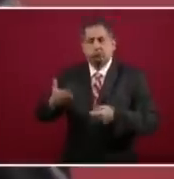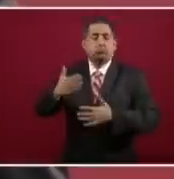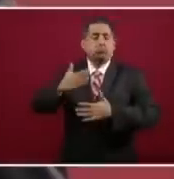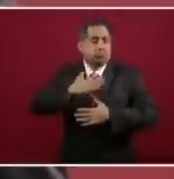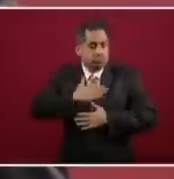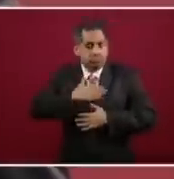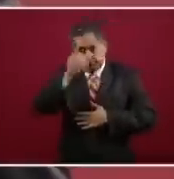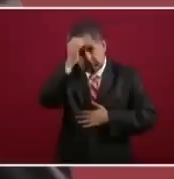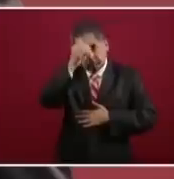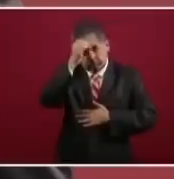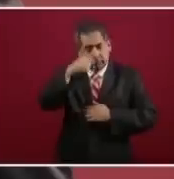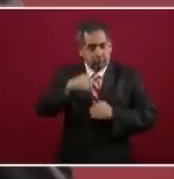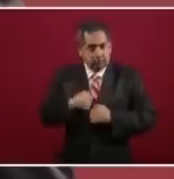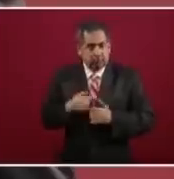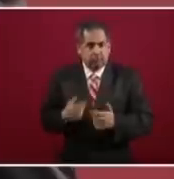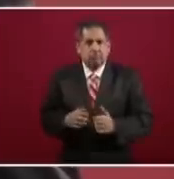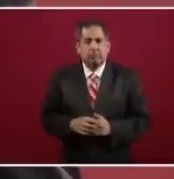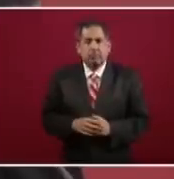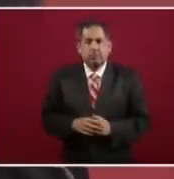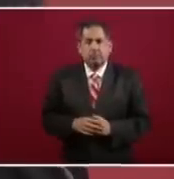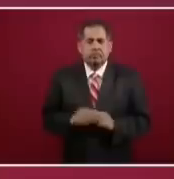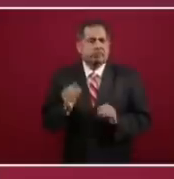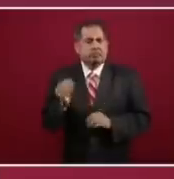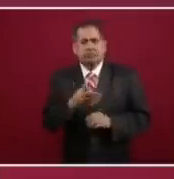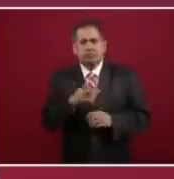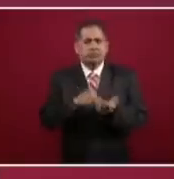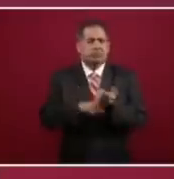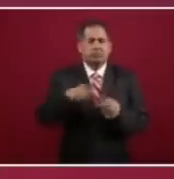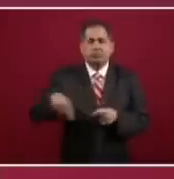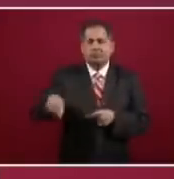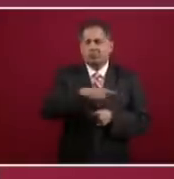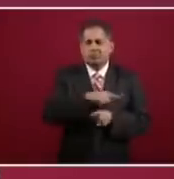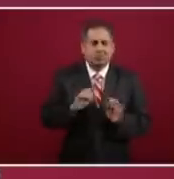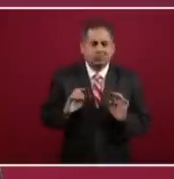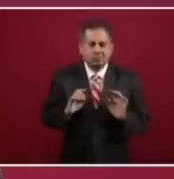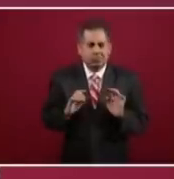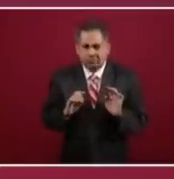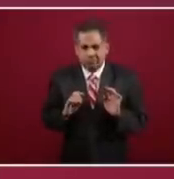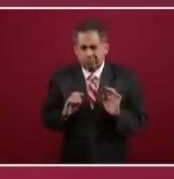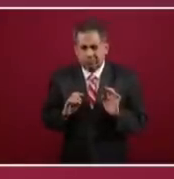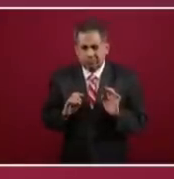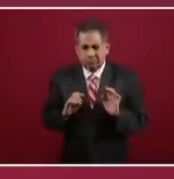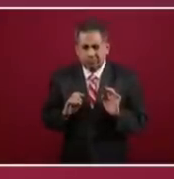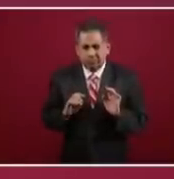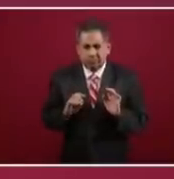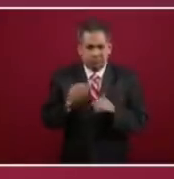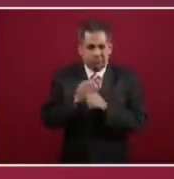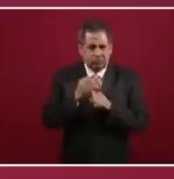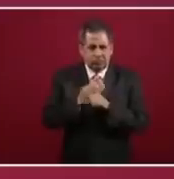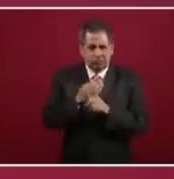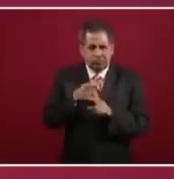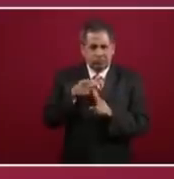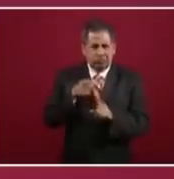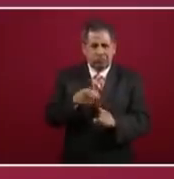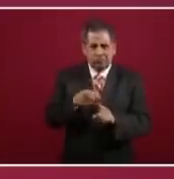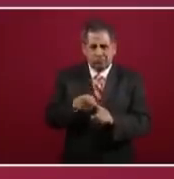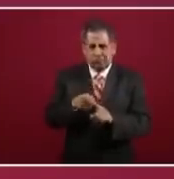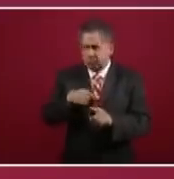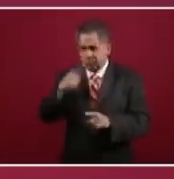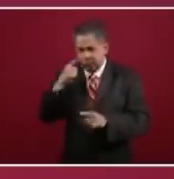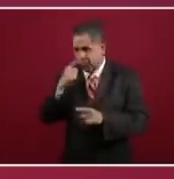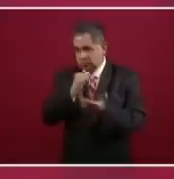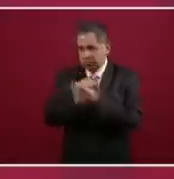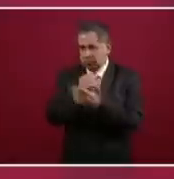opinión aunque esto no es lo que nos llevó a tomar la